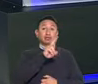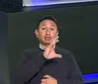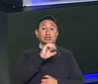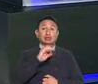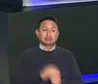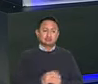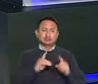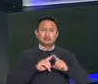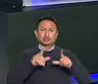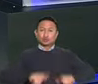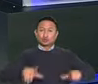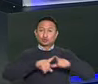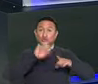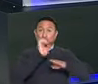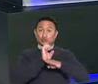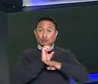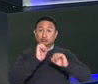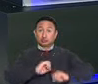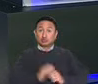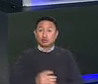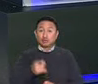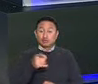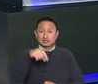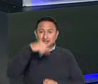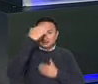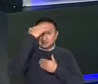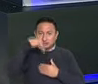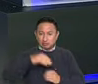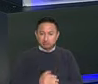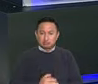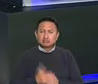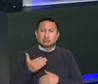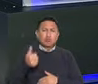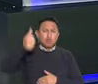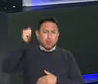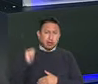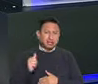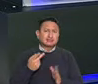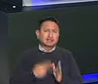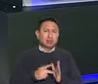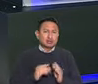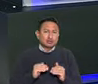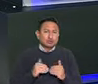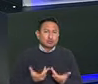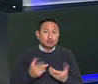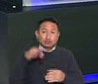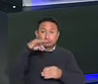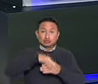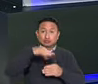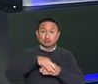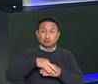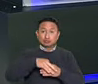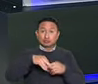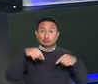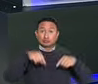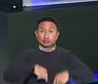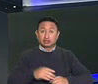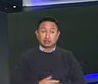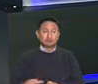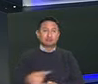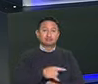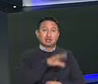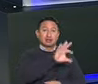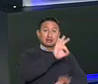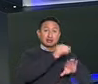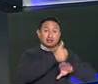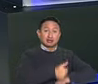en diferentes puntos del país, precisamente para que usted conozca cómo se desarrolló el proceso electoral en el cual se pues eligió a